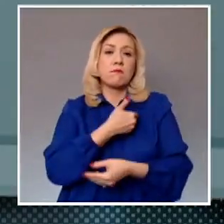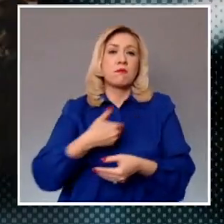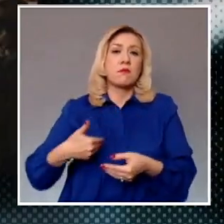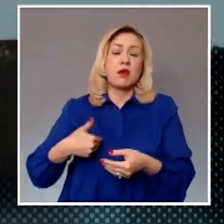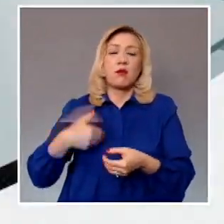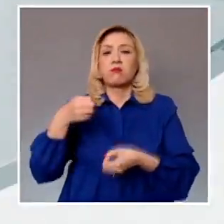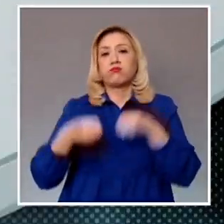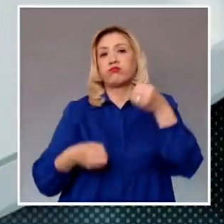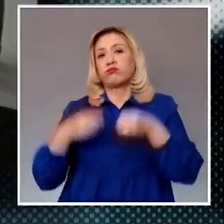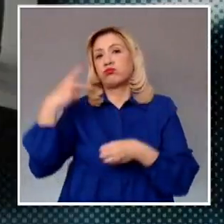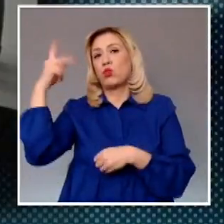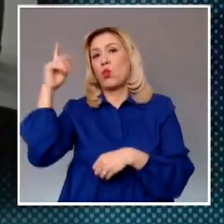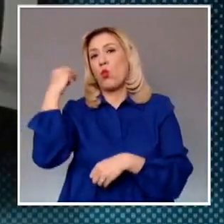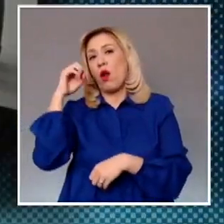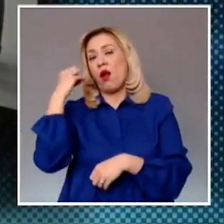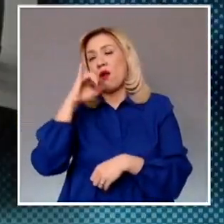Oaxaca.